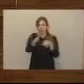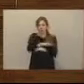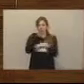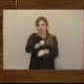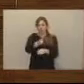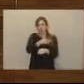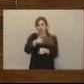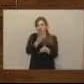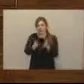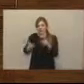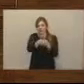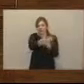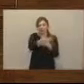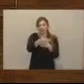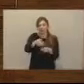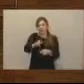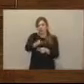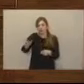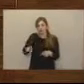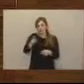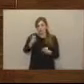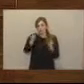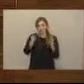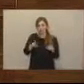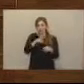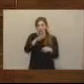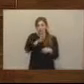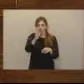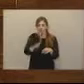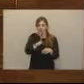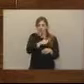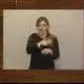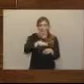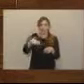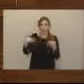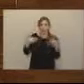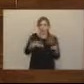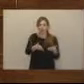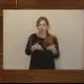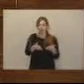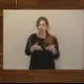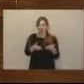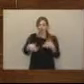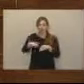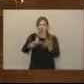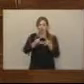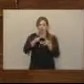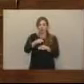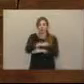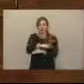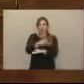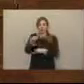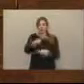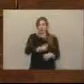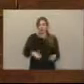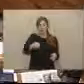desorientar a la opinión pública, incluso algo peor, porque parece que a quien quieren o pretenden orientar es al Grupo de Podemos. Más que nada por tu experiencia